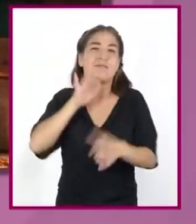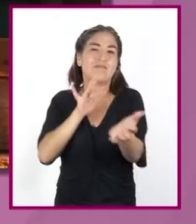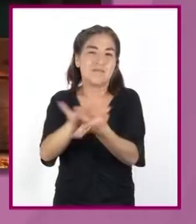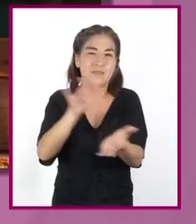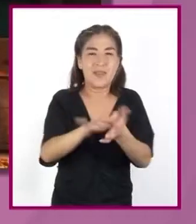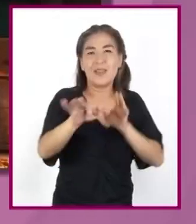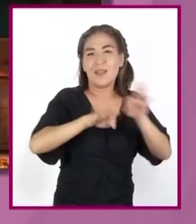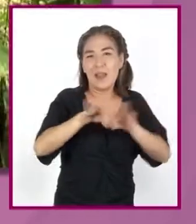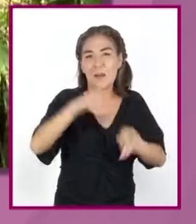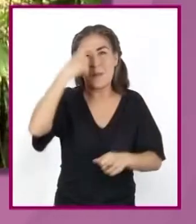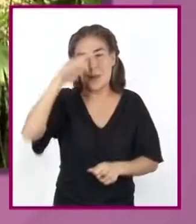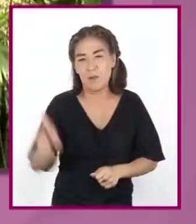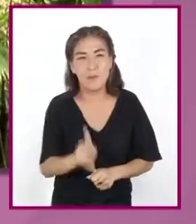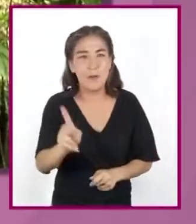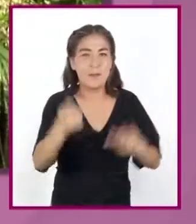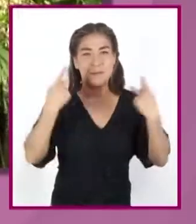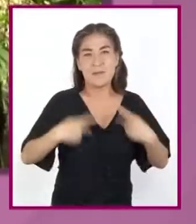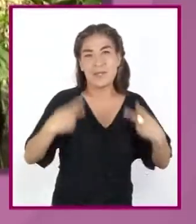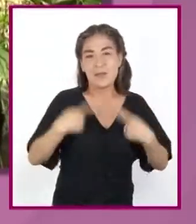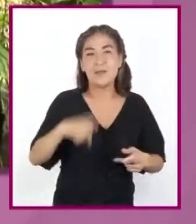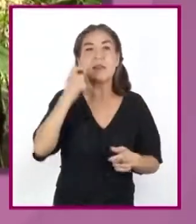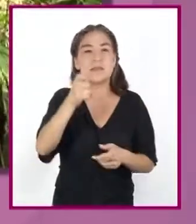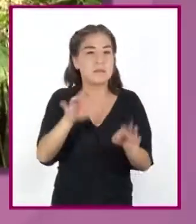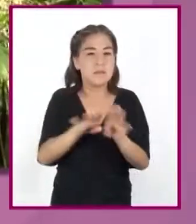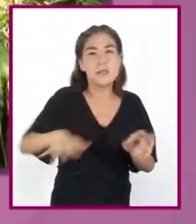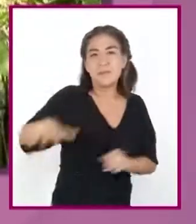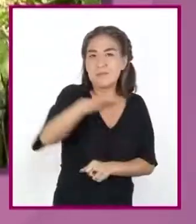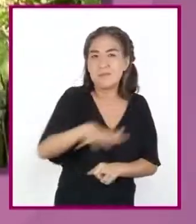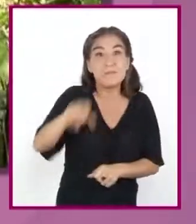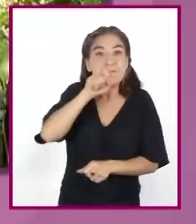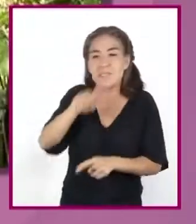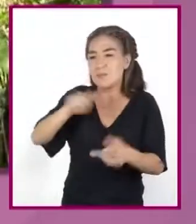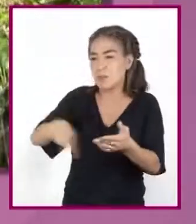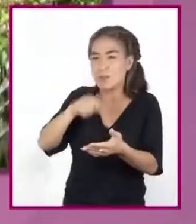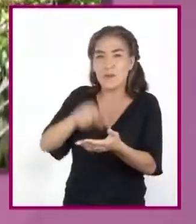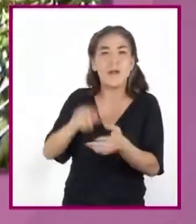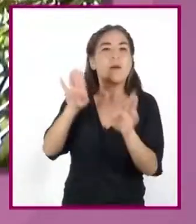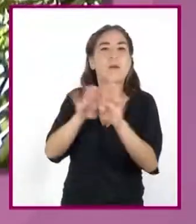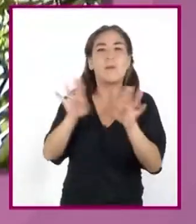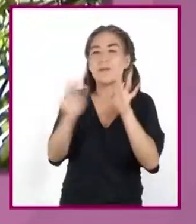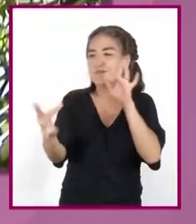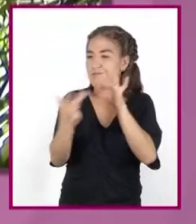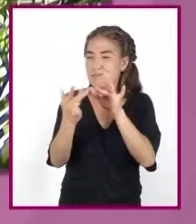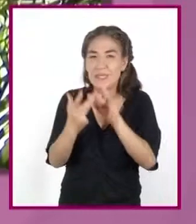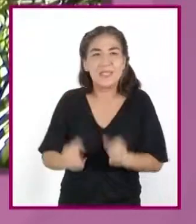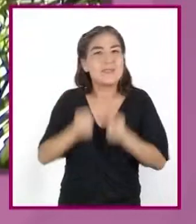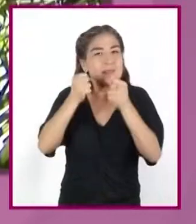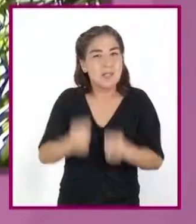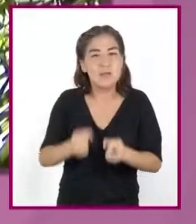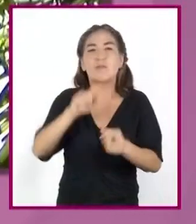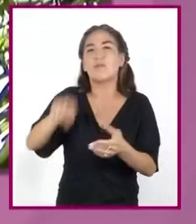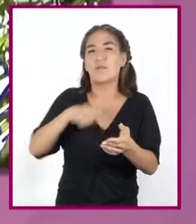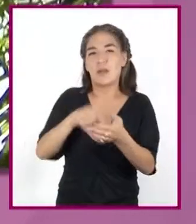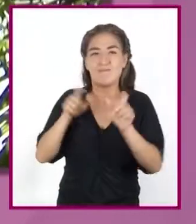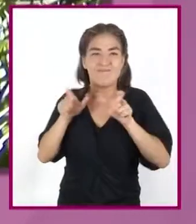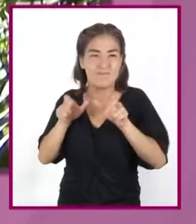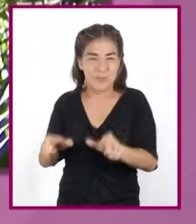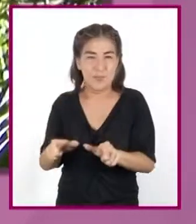poblaciones rurales, manteniendo la estructura del paisaje para que no se pierda la conectividad entre las áreas